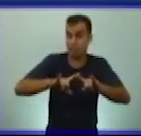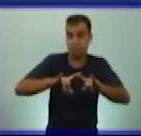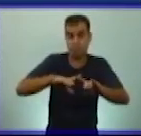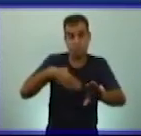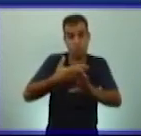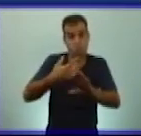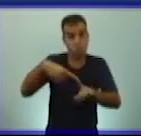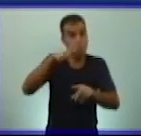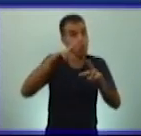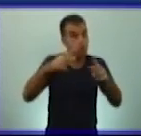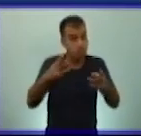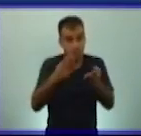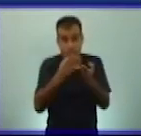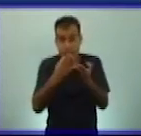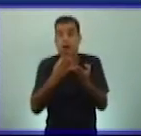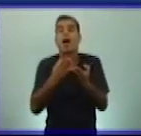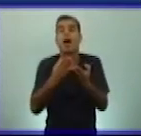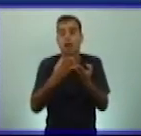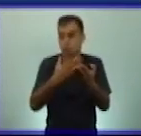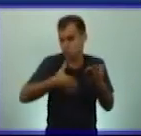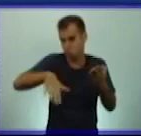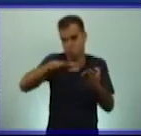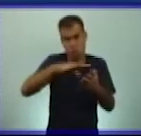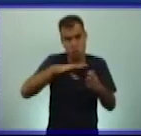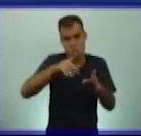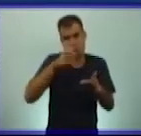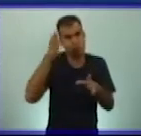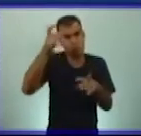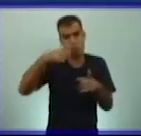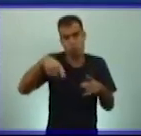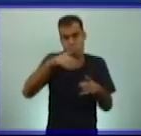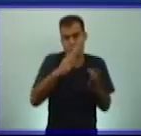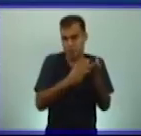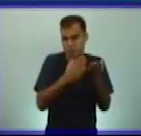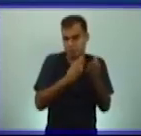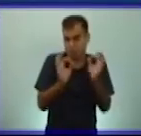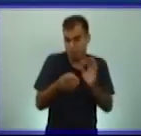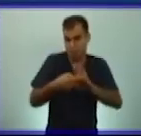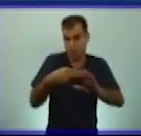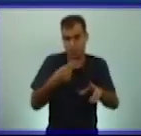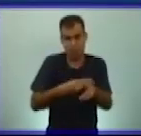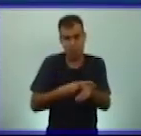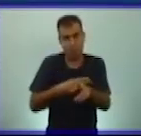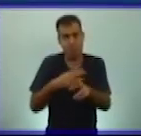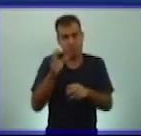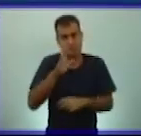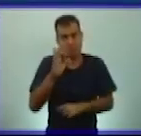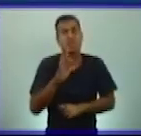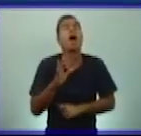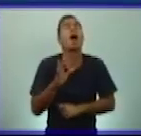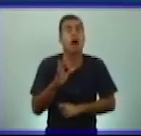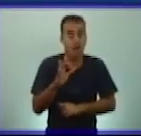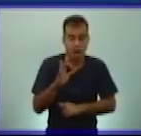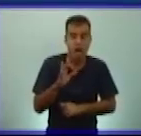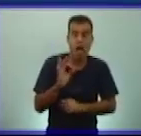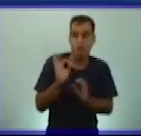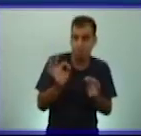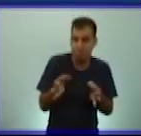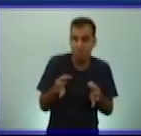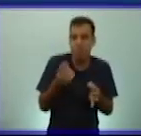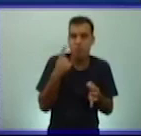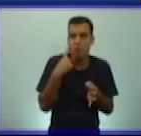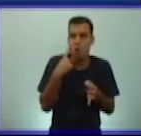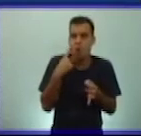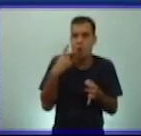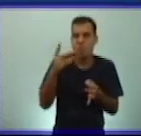tocar los temas, todos aquellos que van a estudiar ciencia en un futuro, saben que usando los términos de la derivada se obtienen